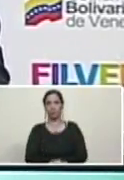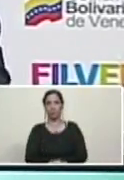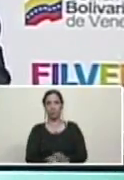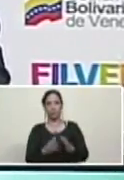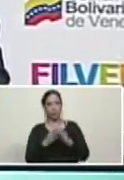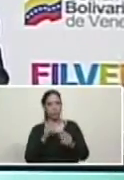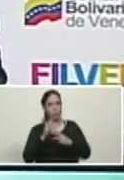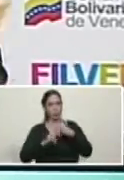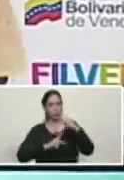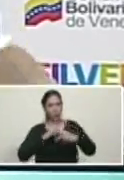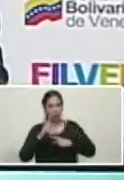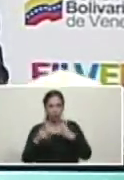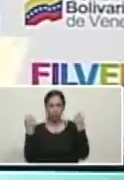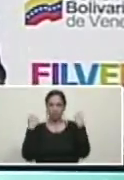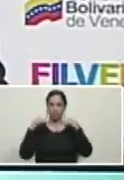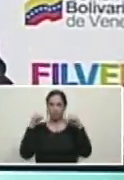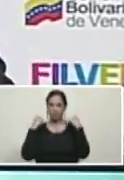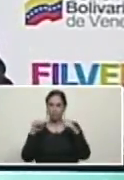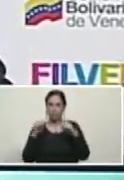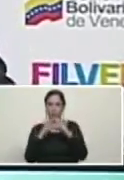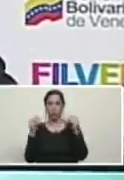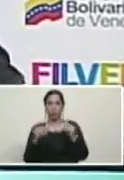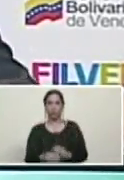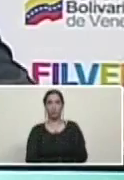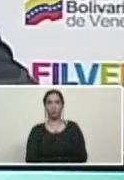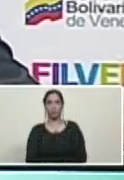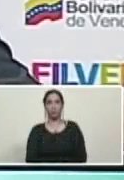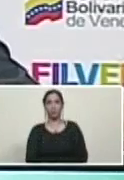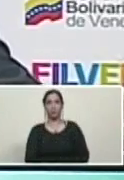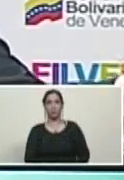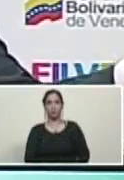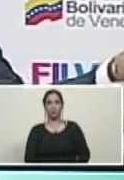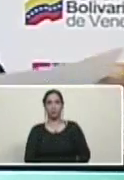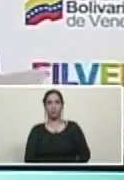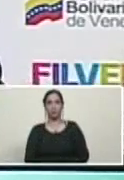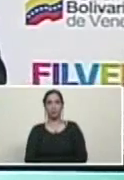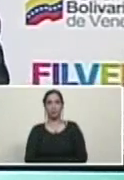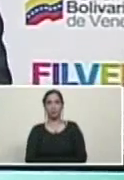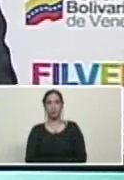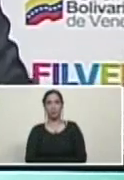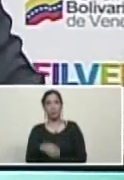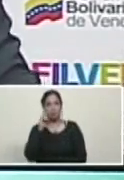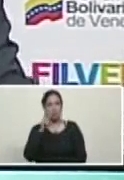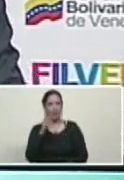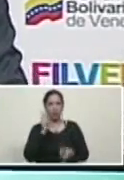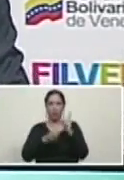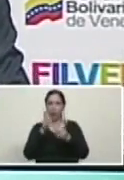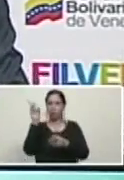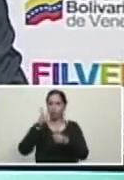procesos, en todos sus preparativos. Estaba viendo algunos datos.